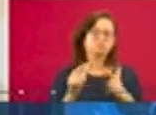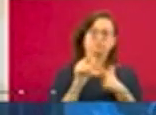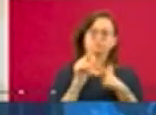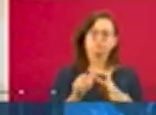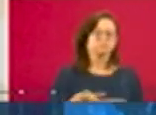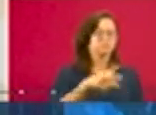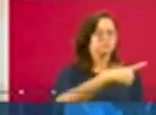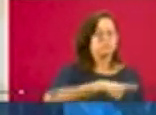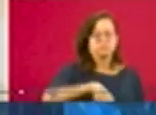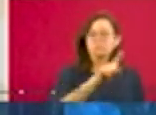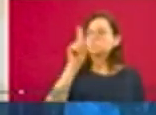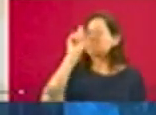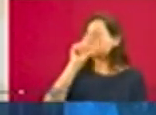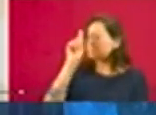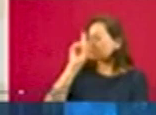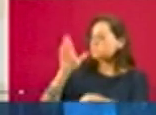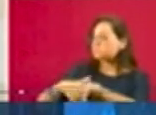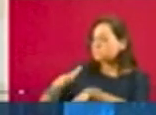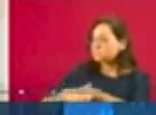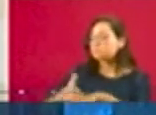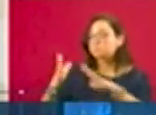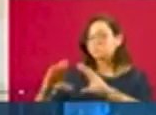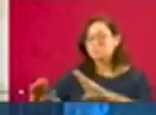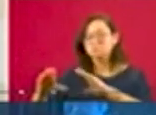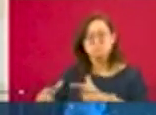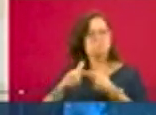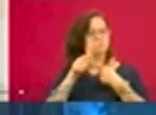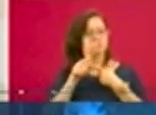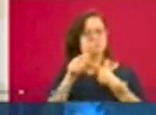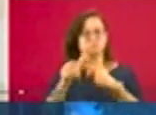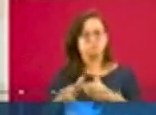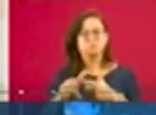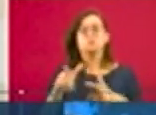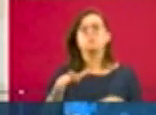mira, hemos tomado material